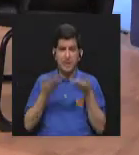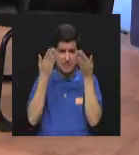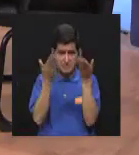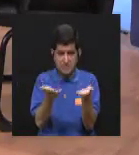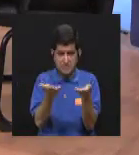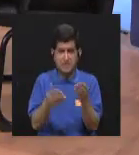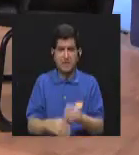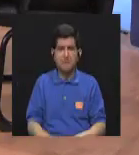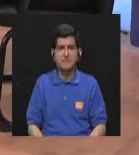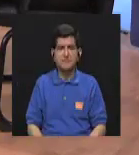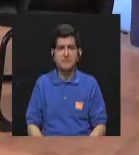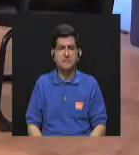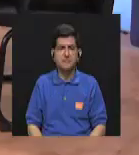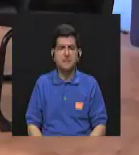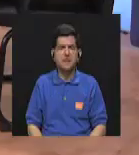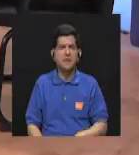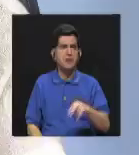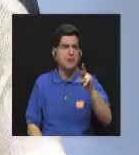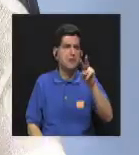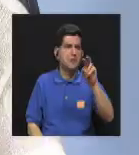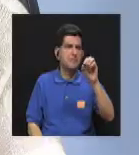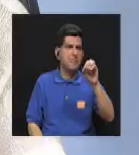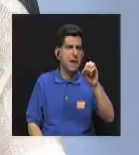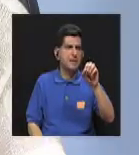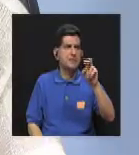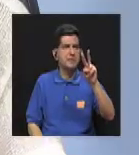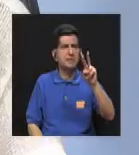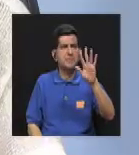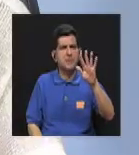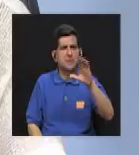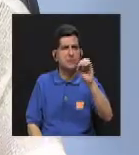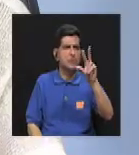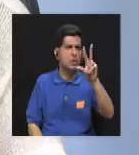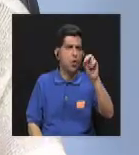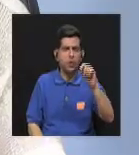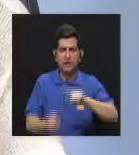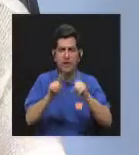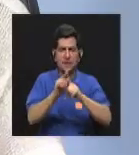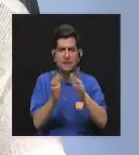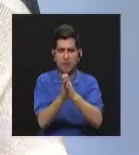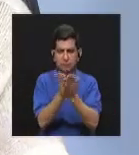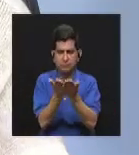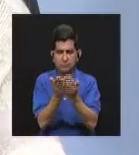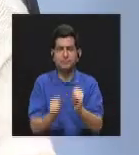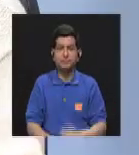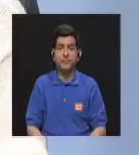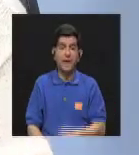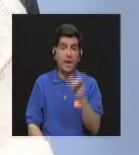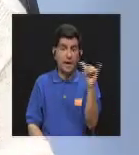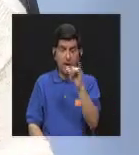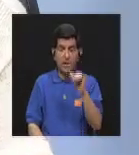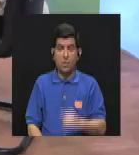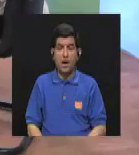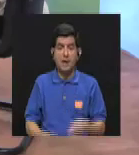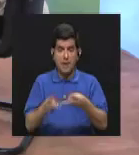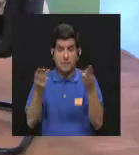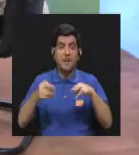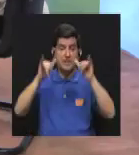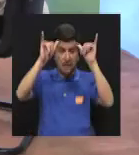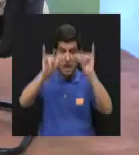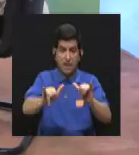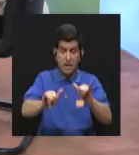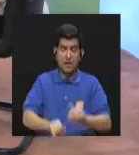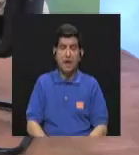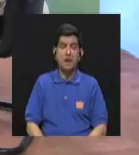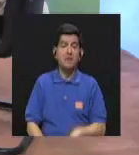entrega de promedio 20, 25, 30 publicaciones. Entonces, también, bueno, el material